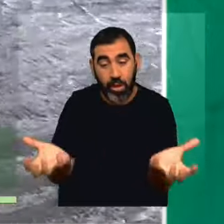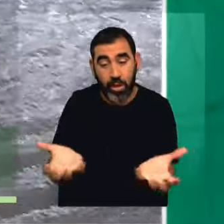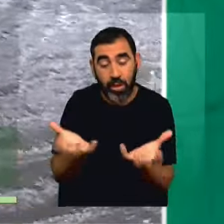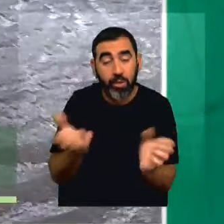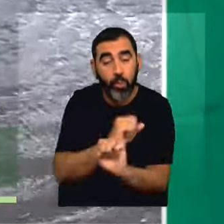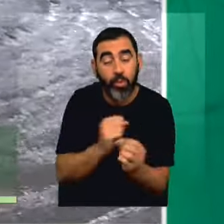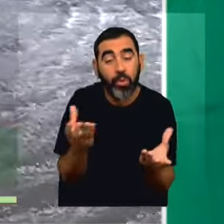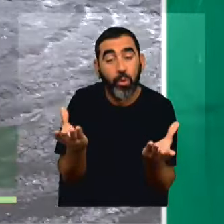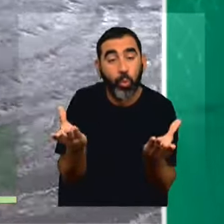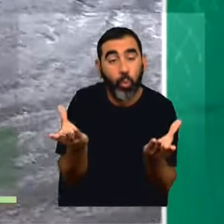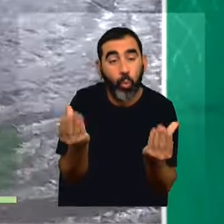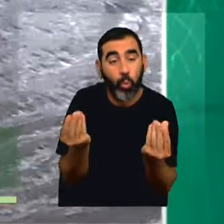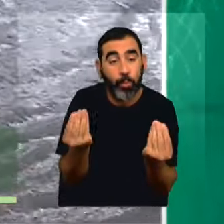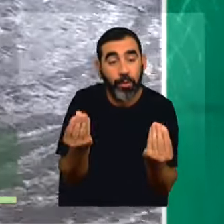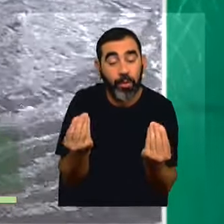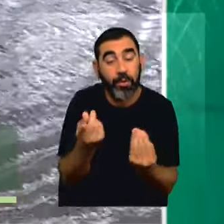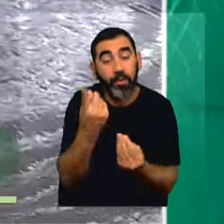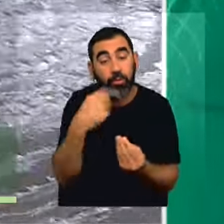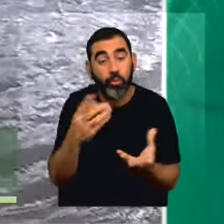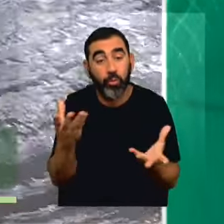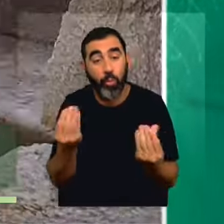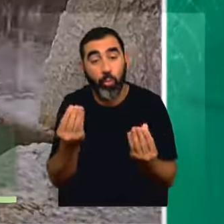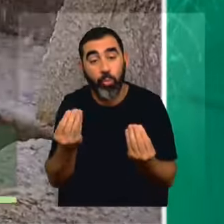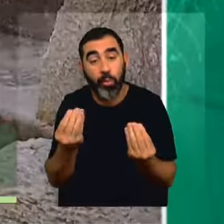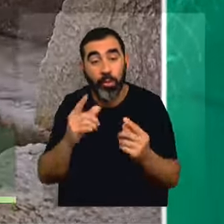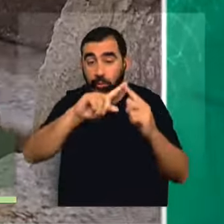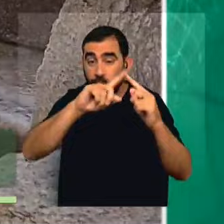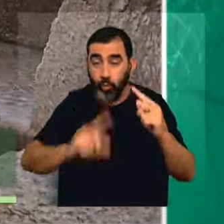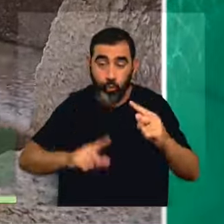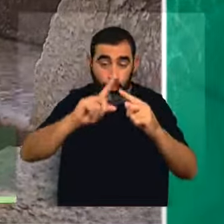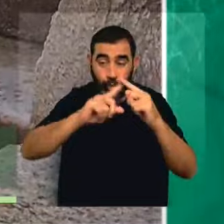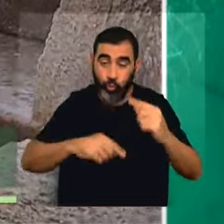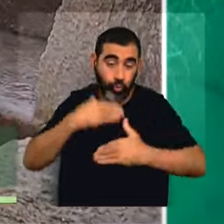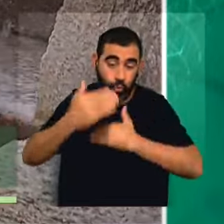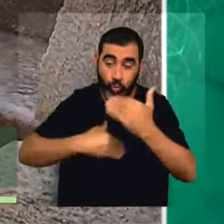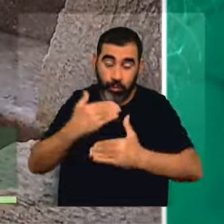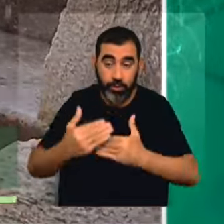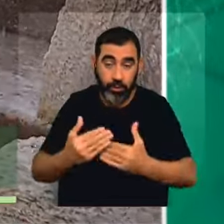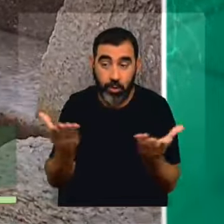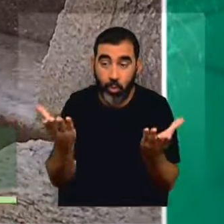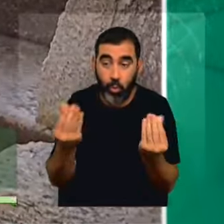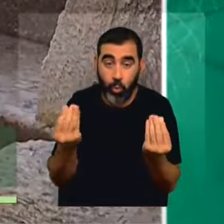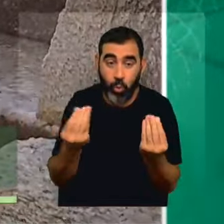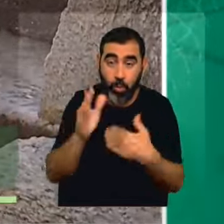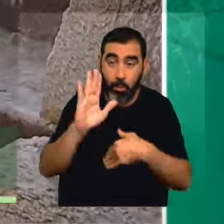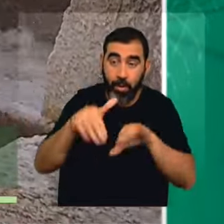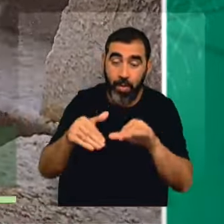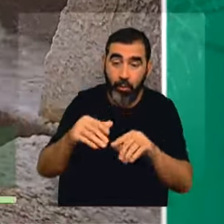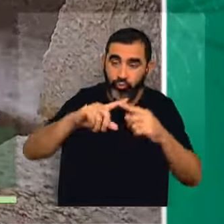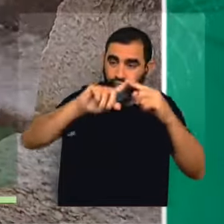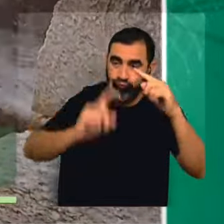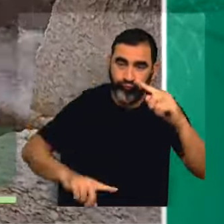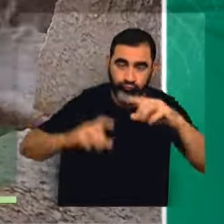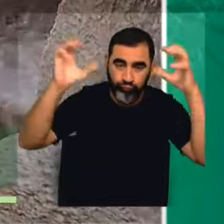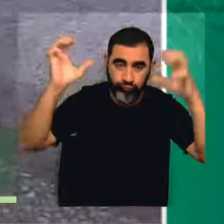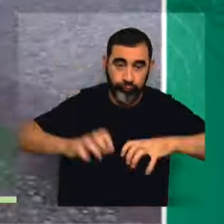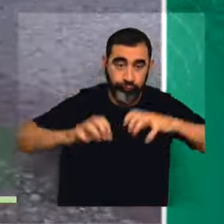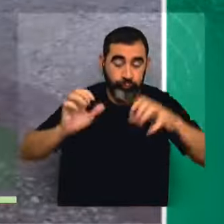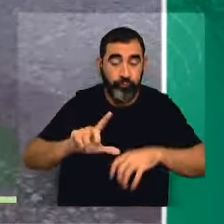Está bien entonces la humedad es el combustible de las tormentas si vos tenés más humedad disponible y